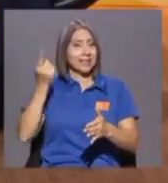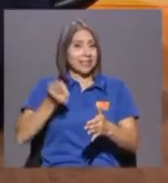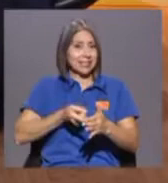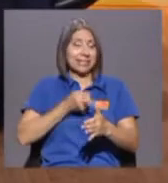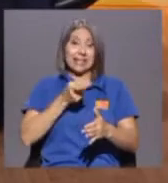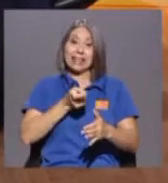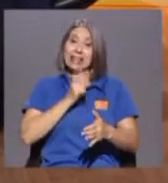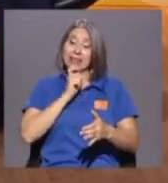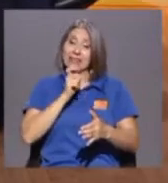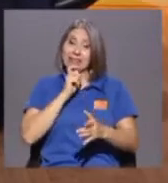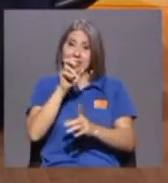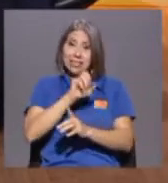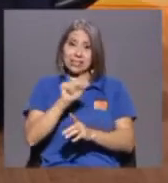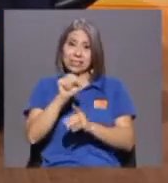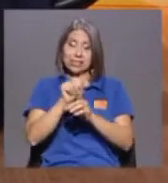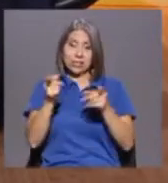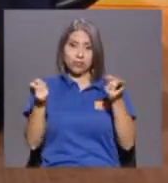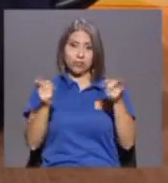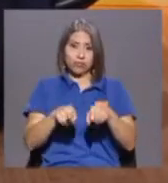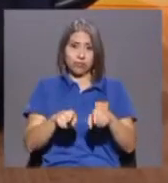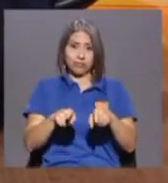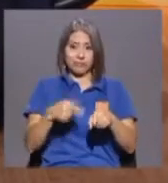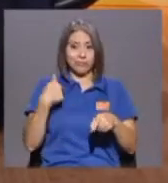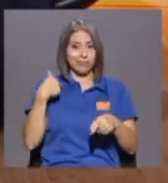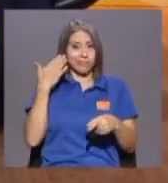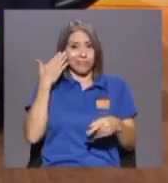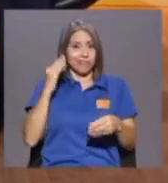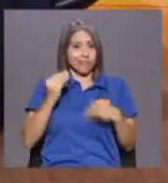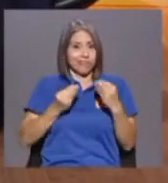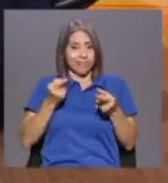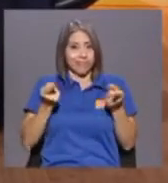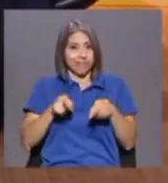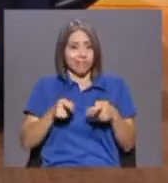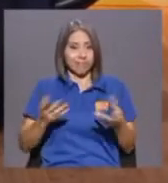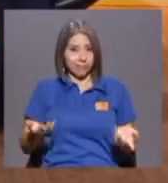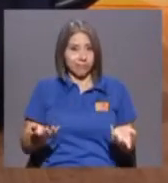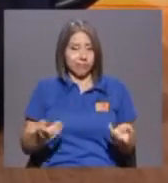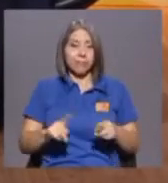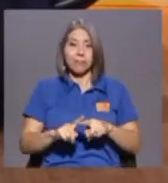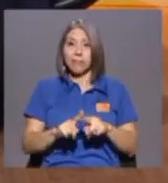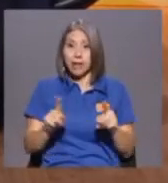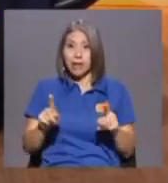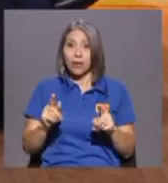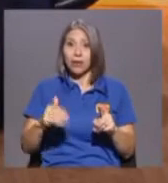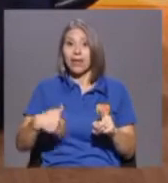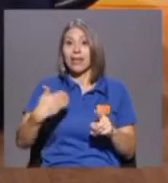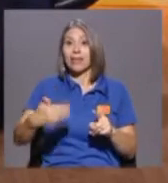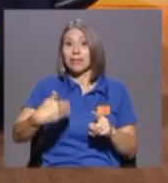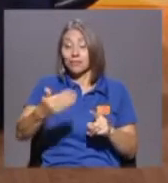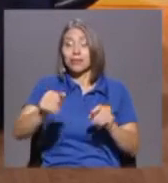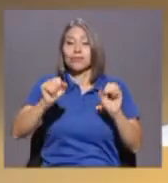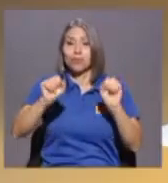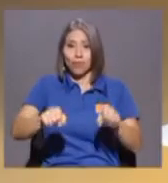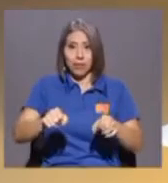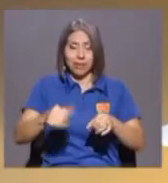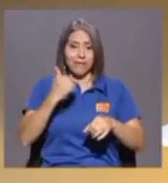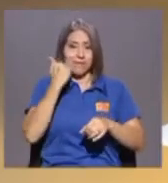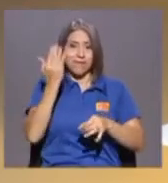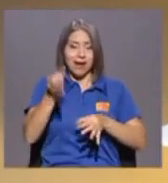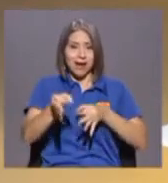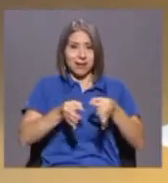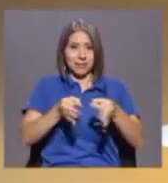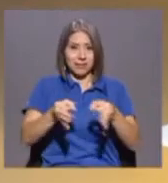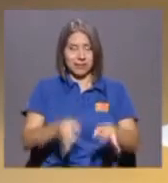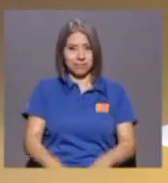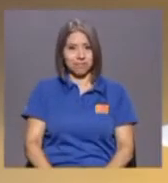difíciles de predecir, pero que al final pueden ser fáciles de explicar.